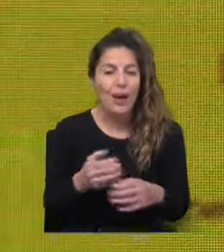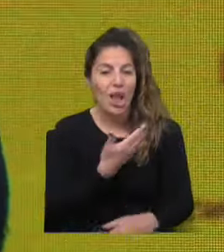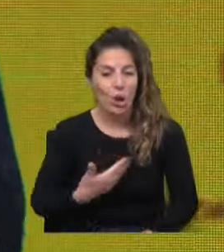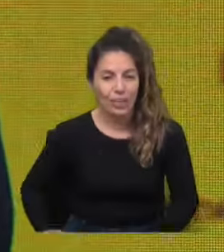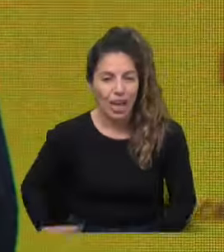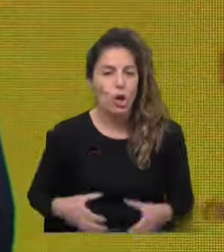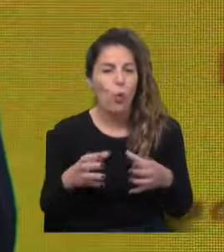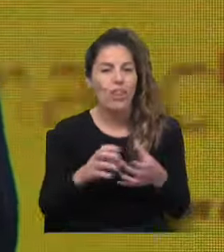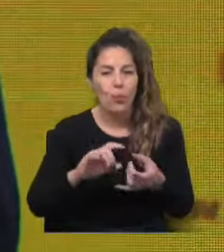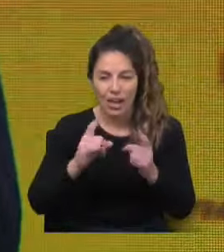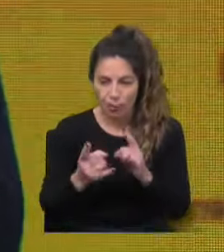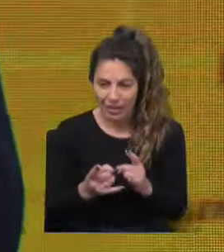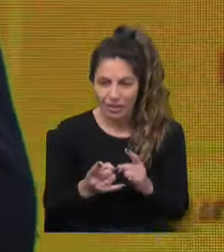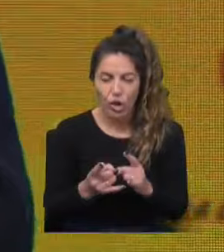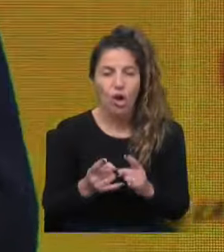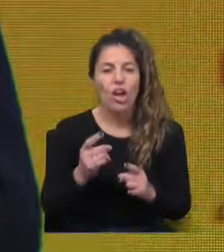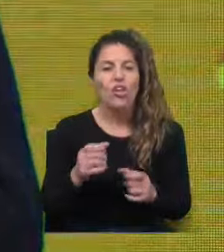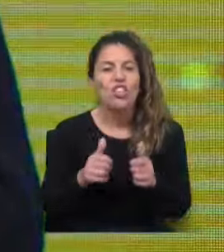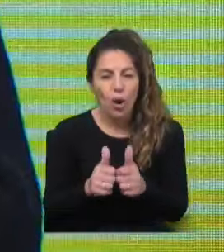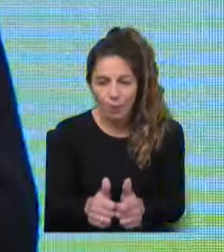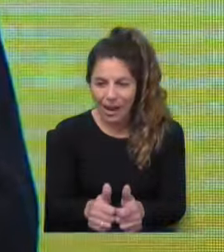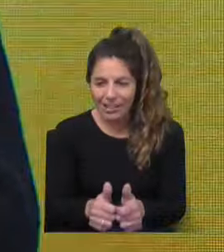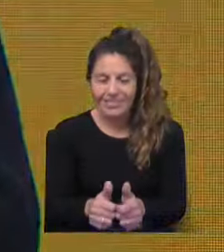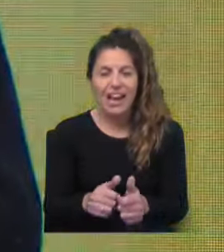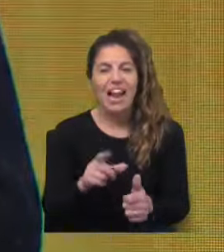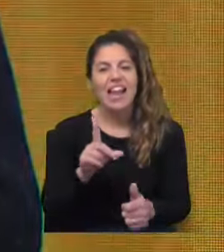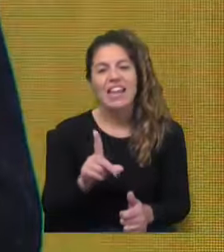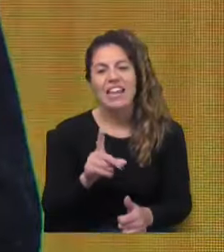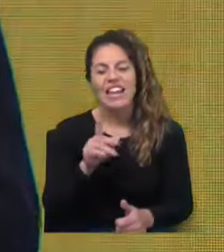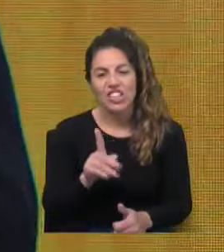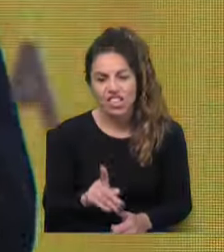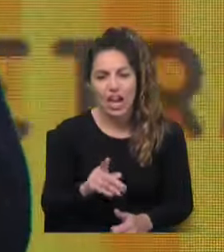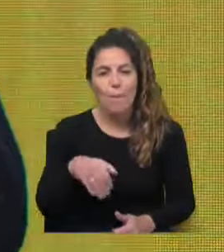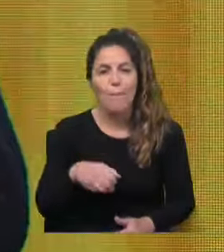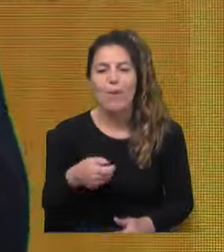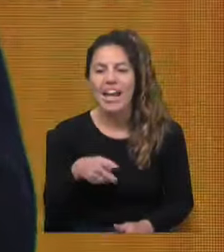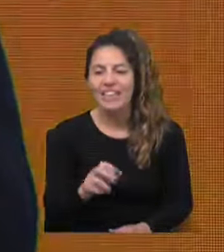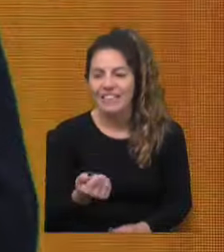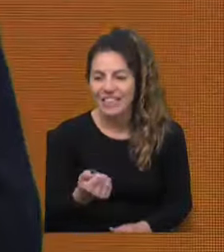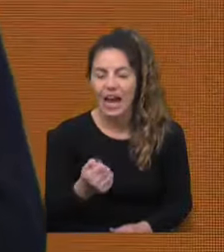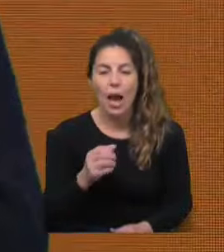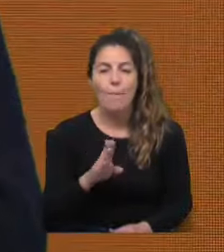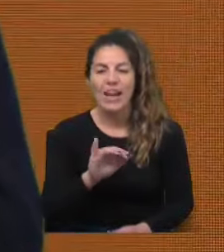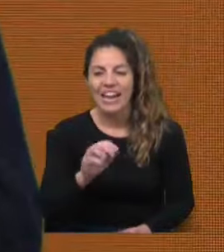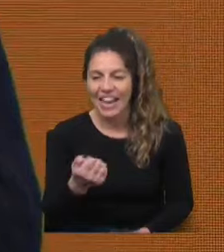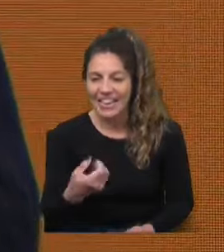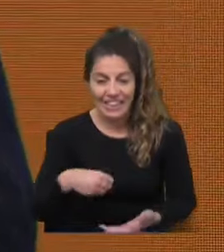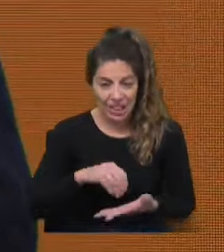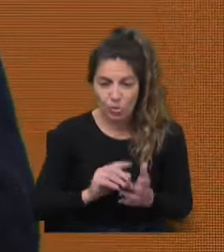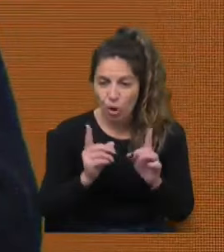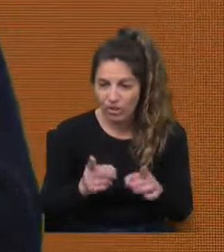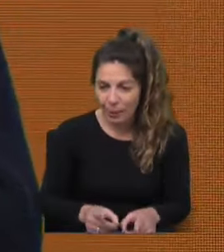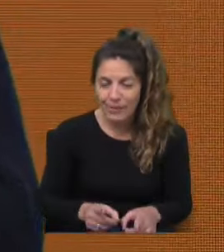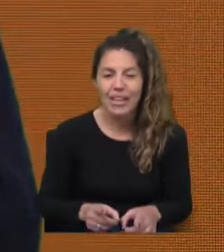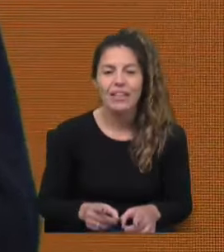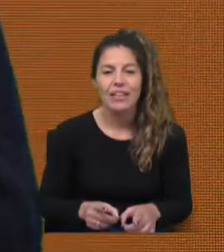cuadros para el Parlamento, ¿sí? Nos acompaña Lilian Quechichián, José Carlos Maía, Elvia Pereira, que se ha sumado de